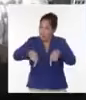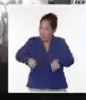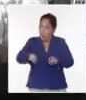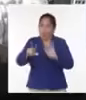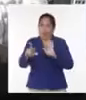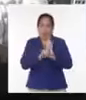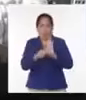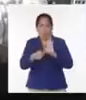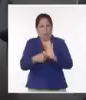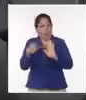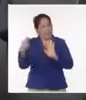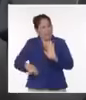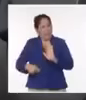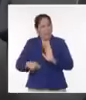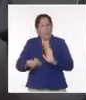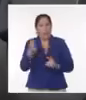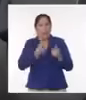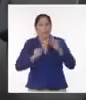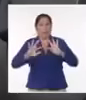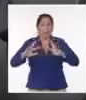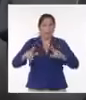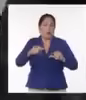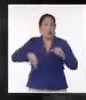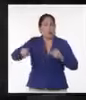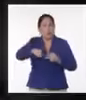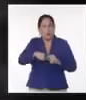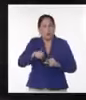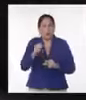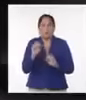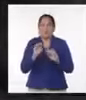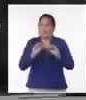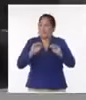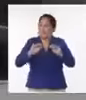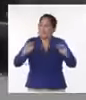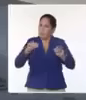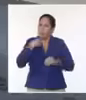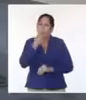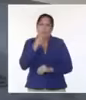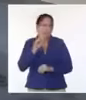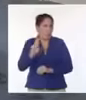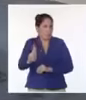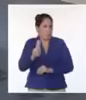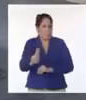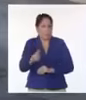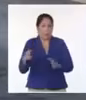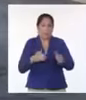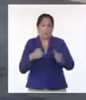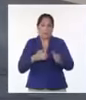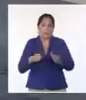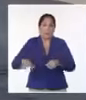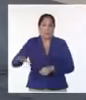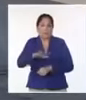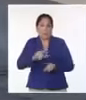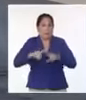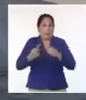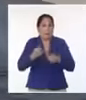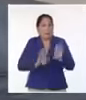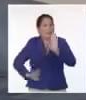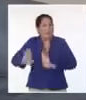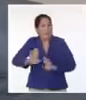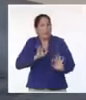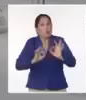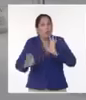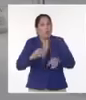legalidad contra cualquier manifestación de corrupción, conductas delictivas e indisciplinas sociales, en aras de defender y proteger